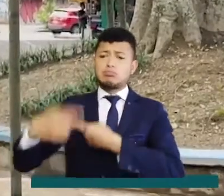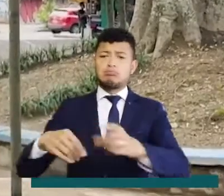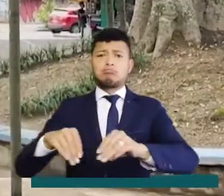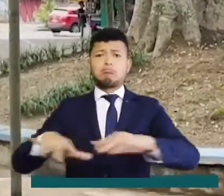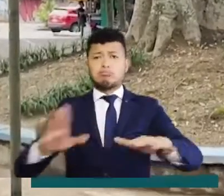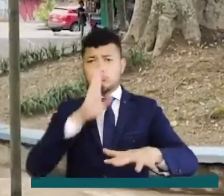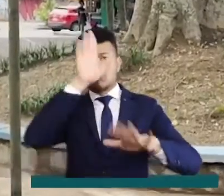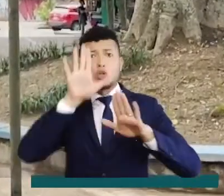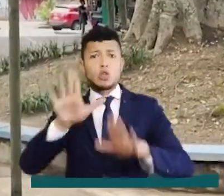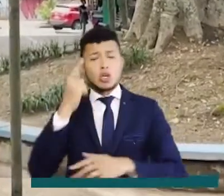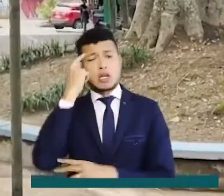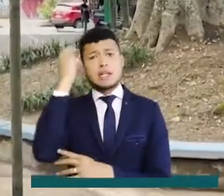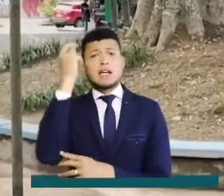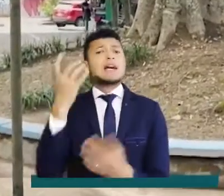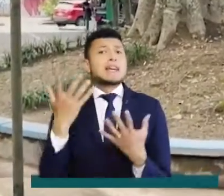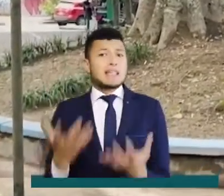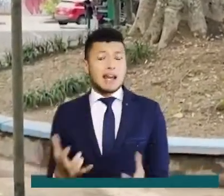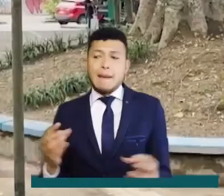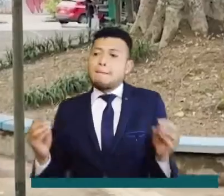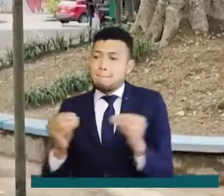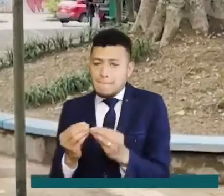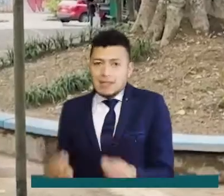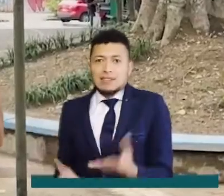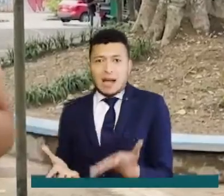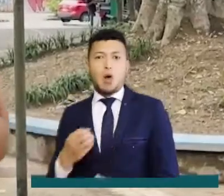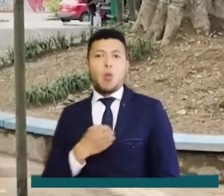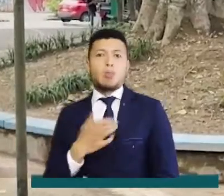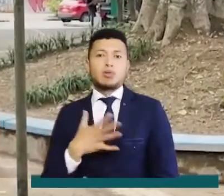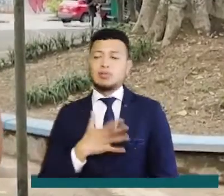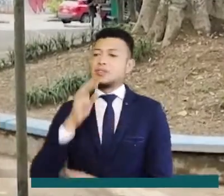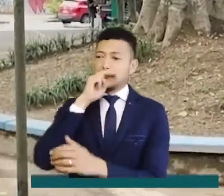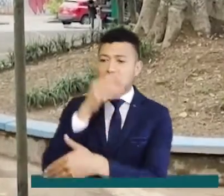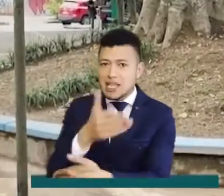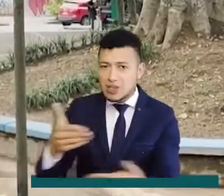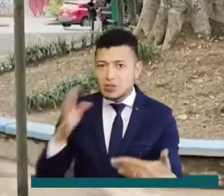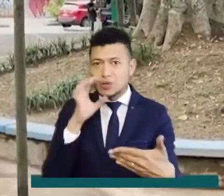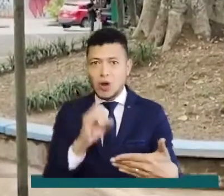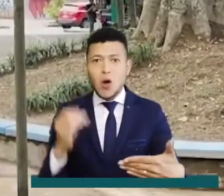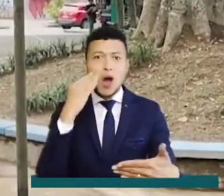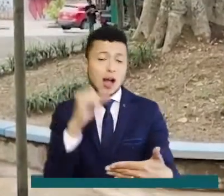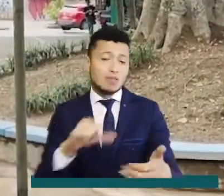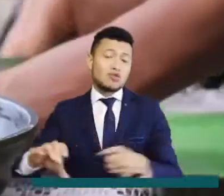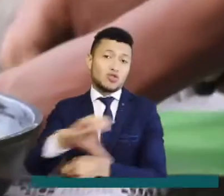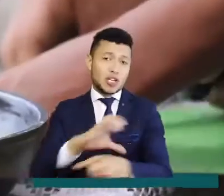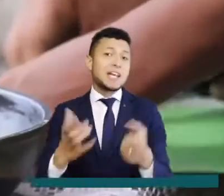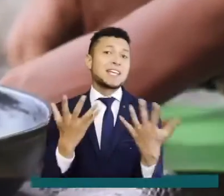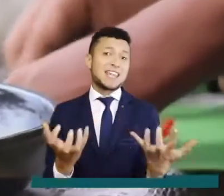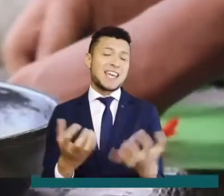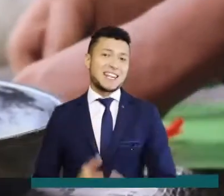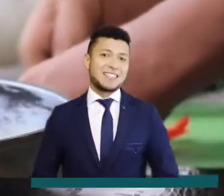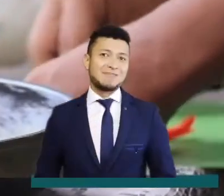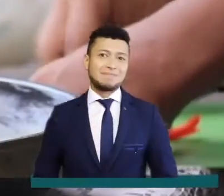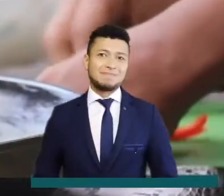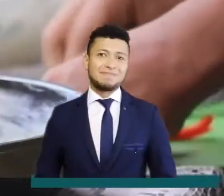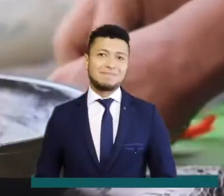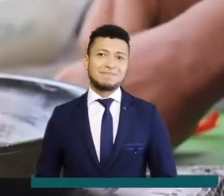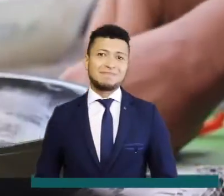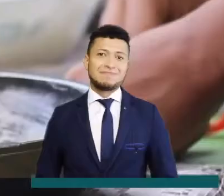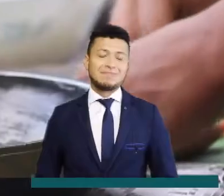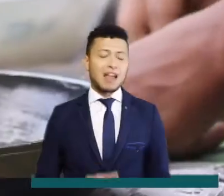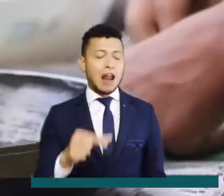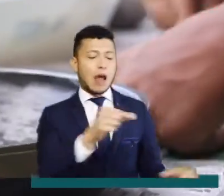región entre los llanos orientales y a su vez brindar oportunidades a niños y niñas de la ciudad el laboratorio gastronómico